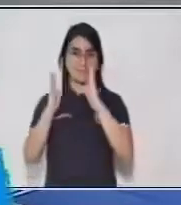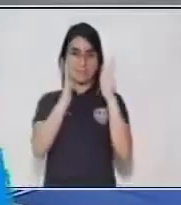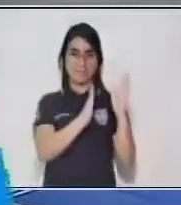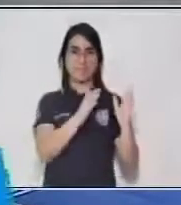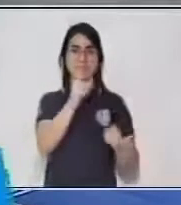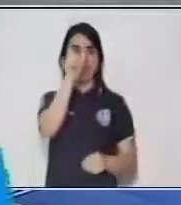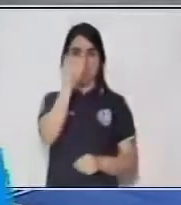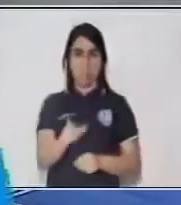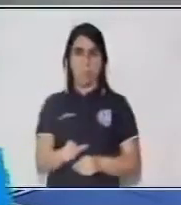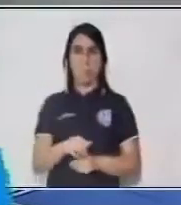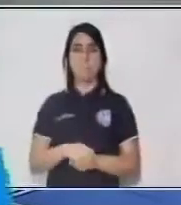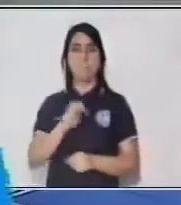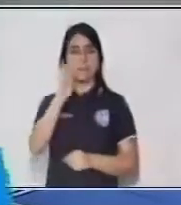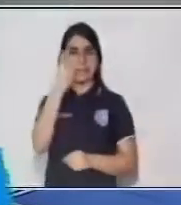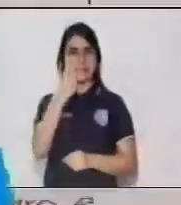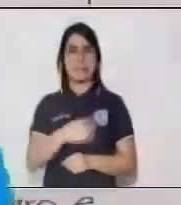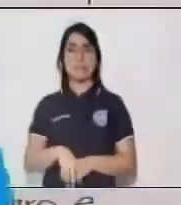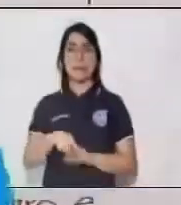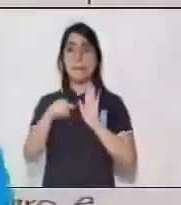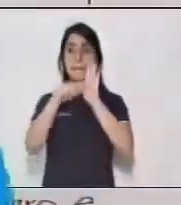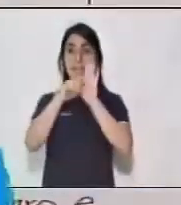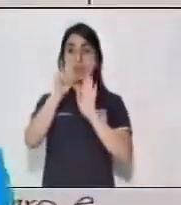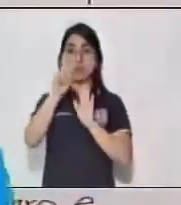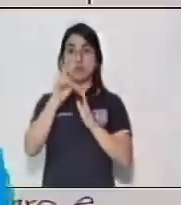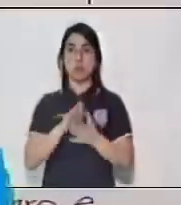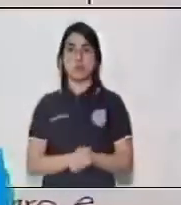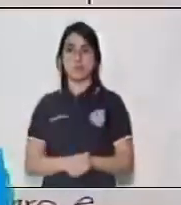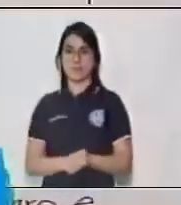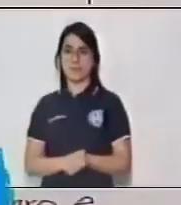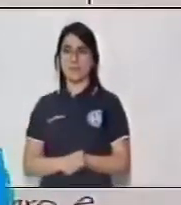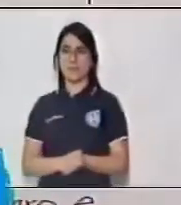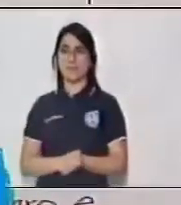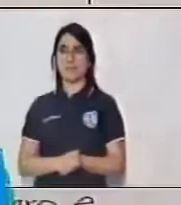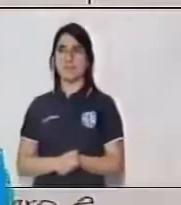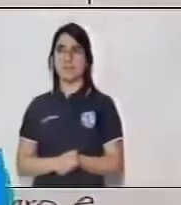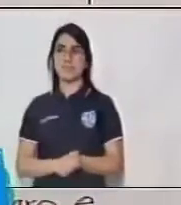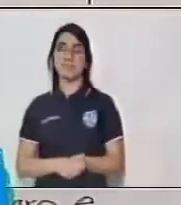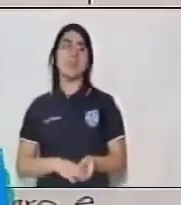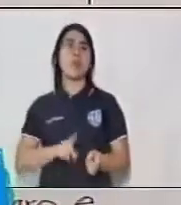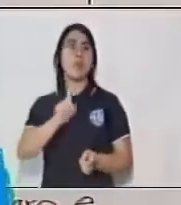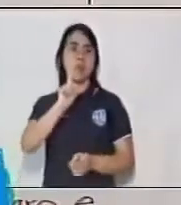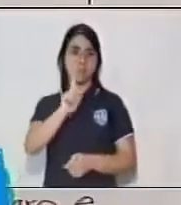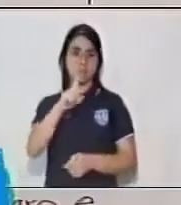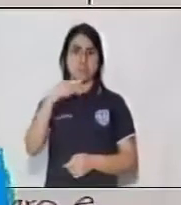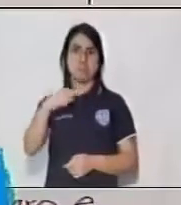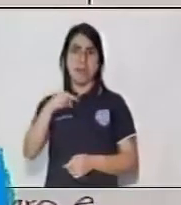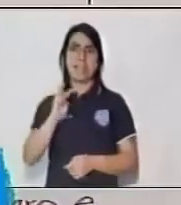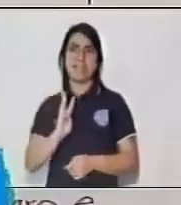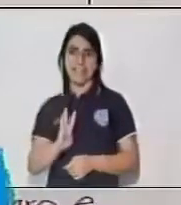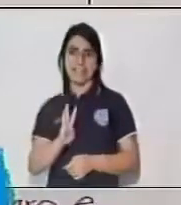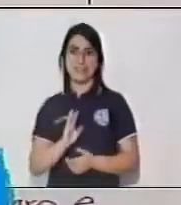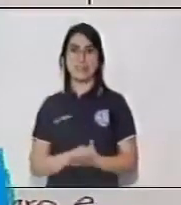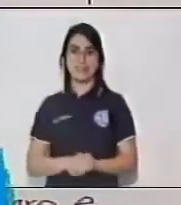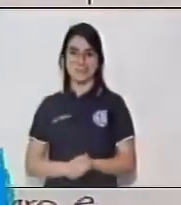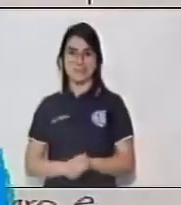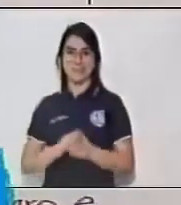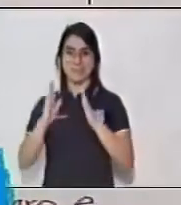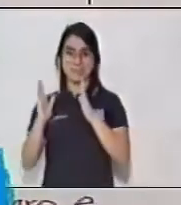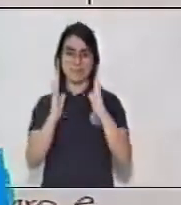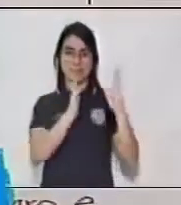tercio. ¿Y qué pasa cuando el exponente es 0? Cuando el exponente es 0,